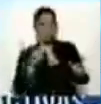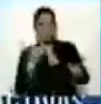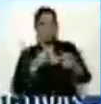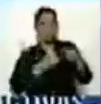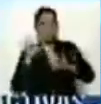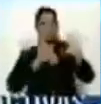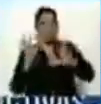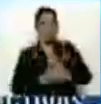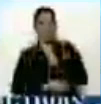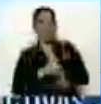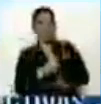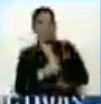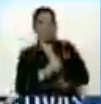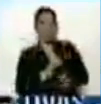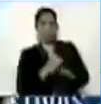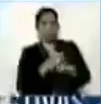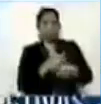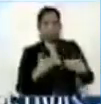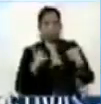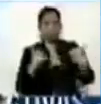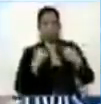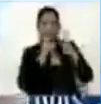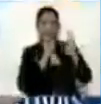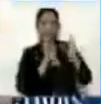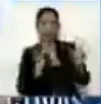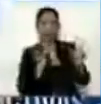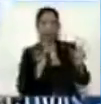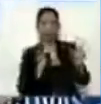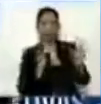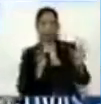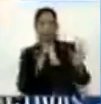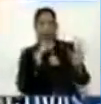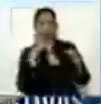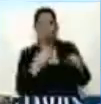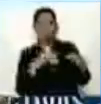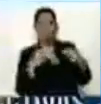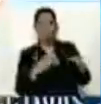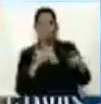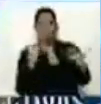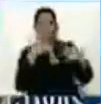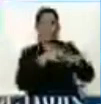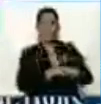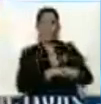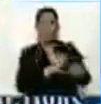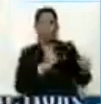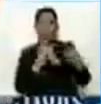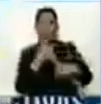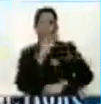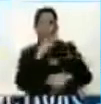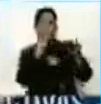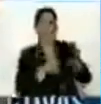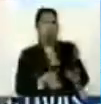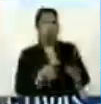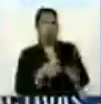y sacar los resultados. No, todo está totalmente centralizado porque este régimen no quiere que la gente se entere. Ellos quieren tener